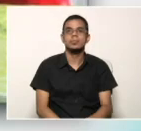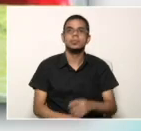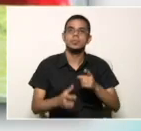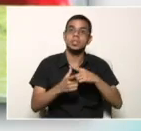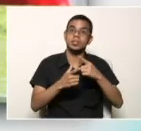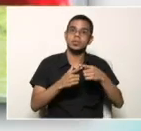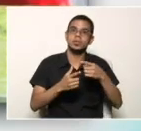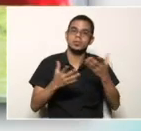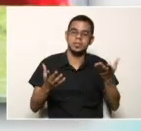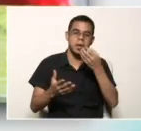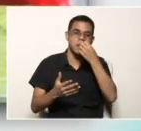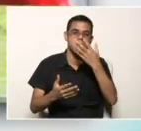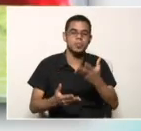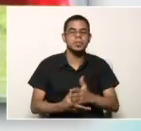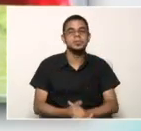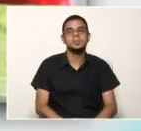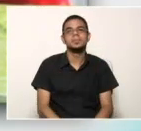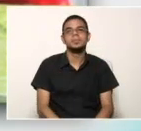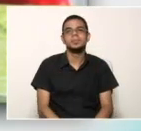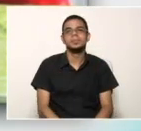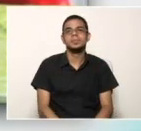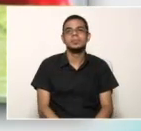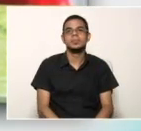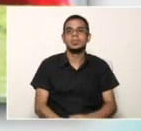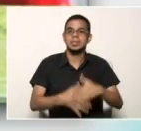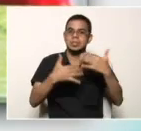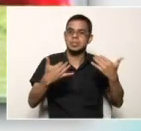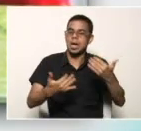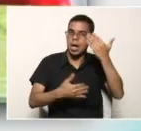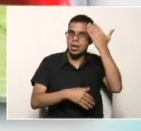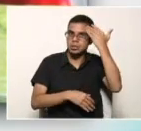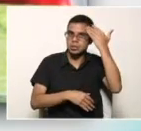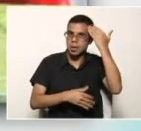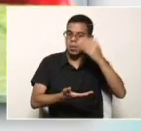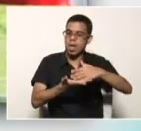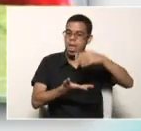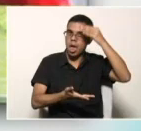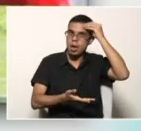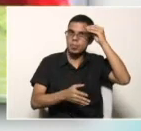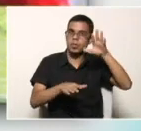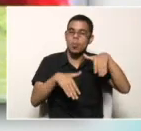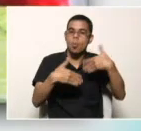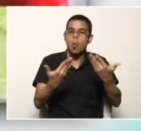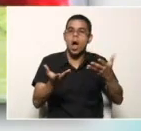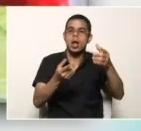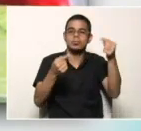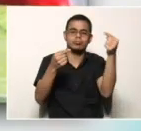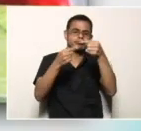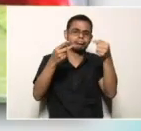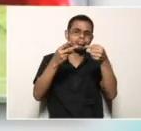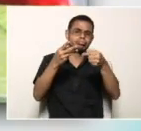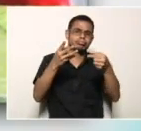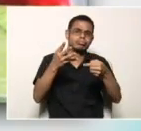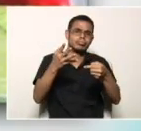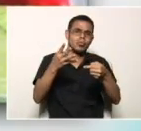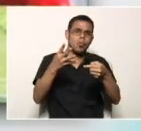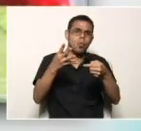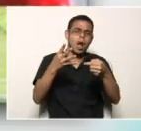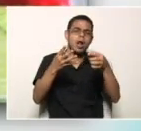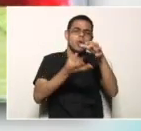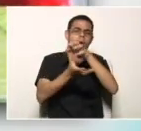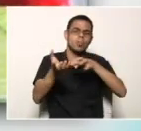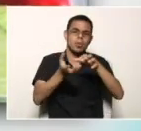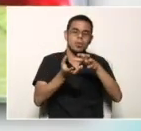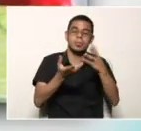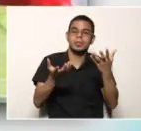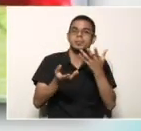mi computadora, no da video, entonces ya hemos realizado la diferentes fallas, que era la fuente de poder, que era la memoria